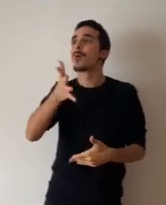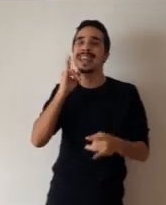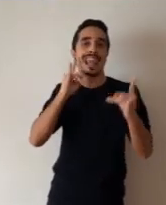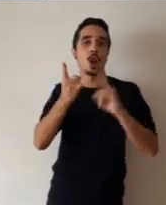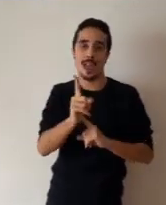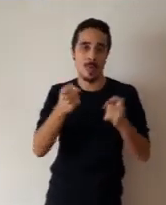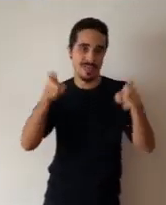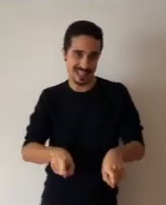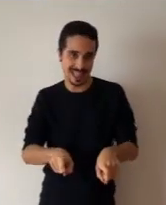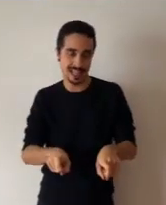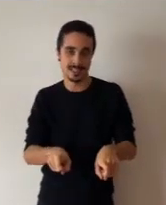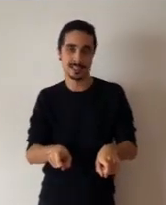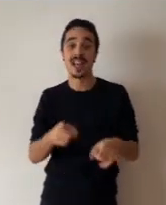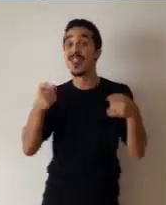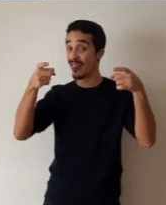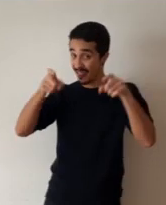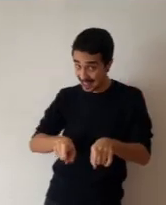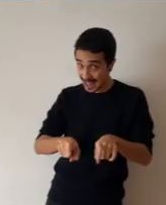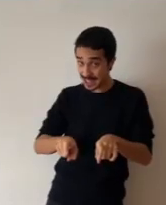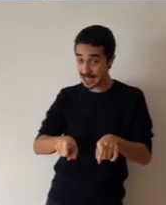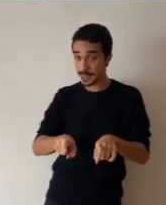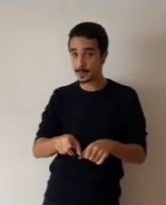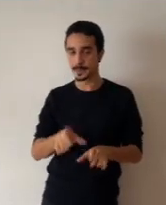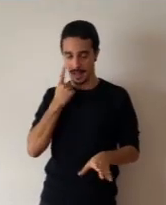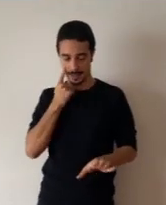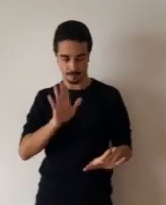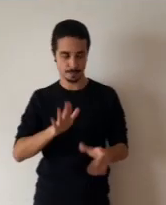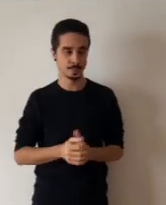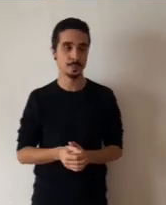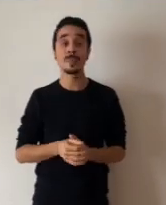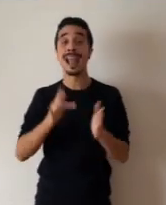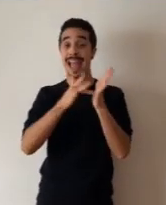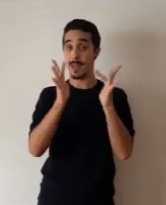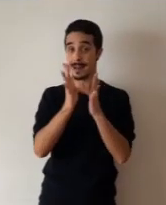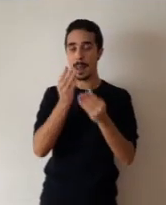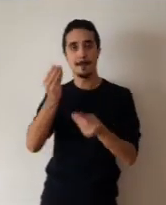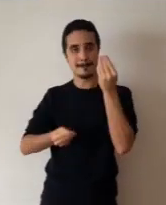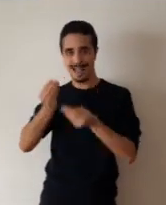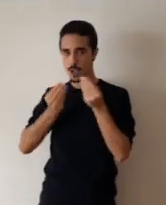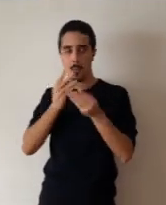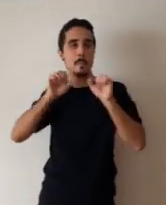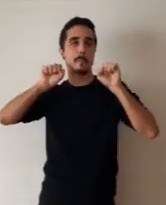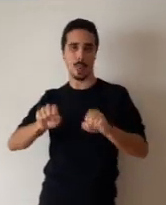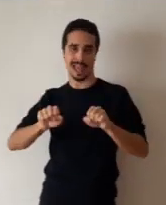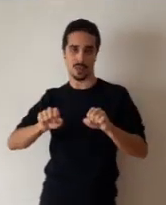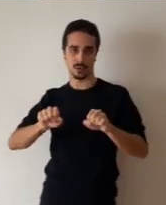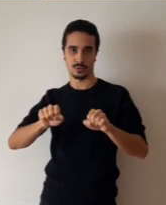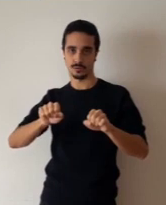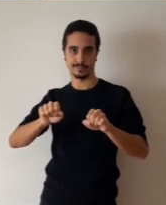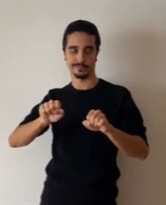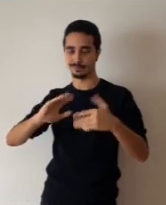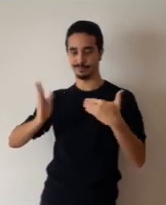coronavirus. Lo que hay que ver es por qué no se te ha citado todavía. Las citas, a ver, de todas maneras, abril y mayo están